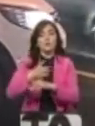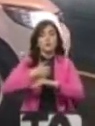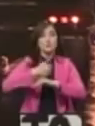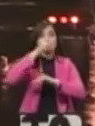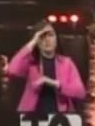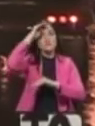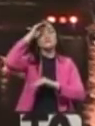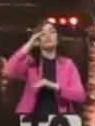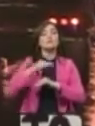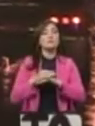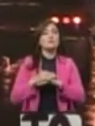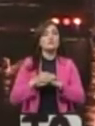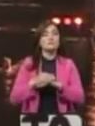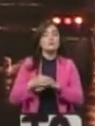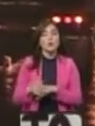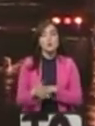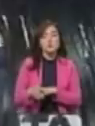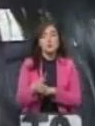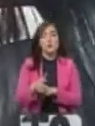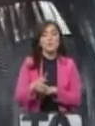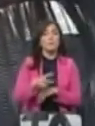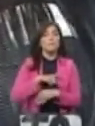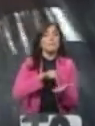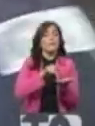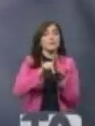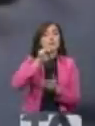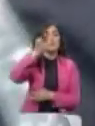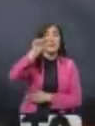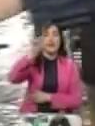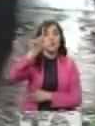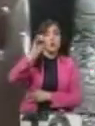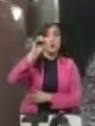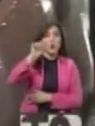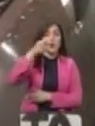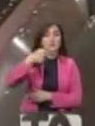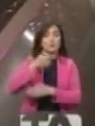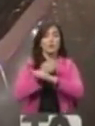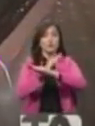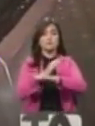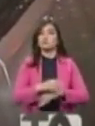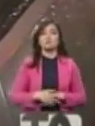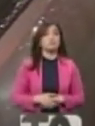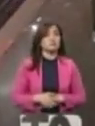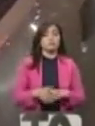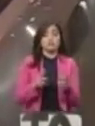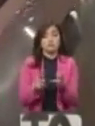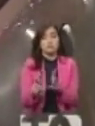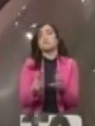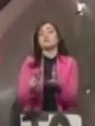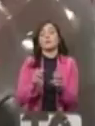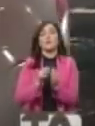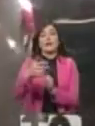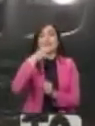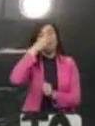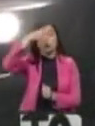autorización de la policía, avanzó hasta el peaje de Aloha y constatamos que no estaba bloqueada. Y los pocos carros que llegaron por el lado